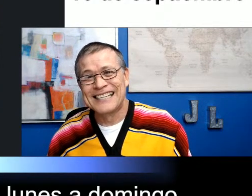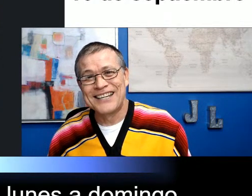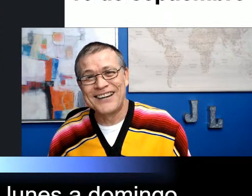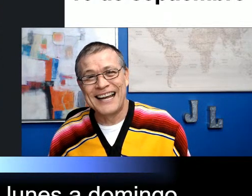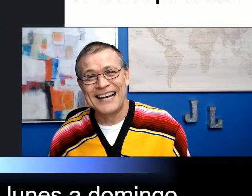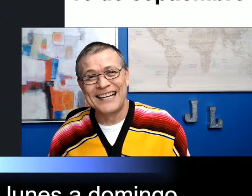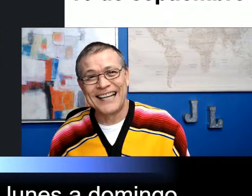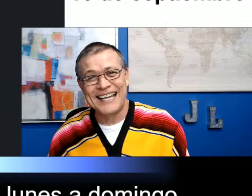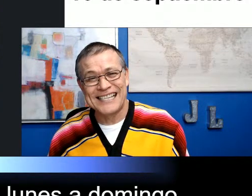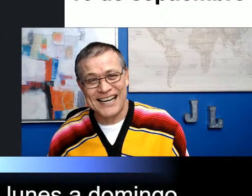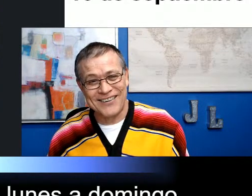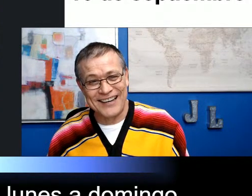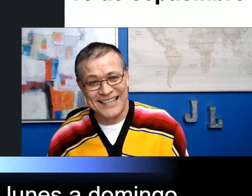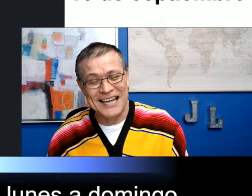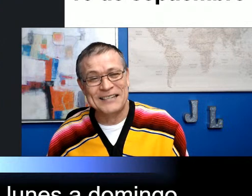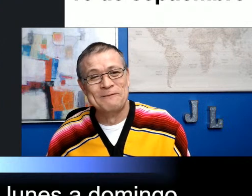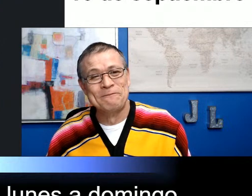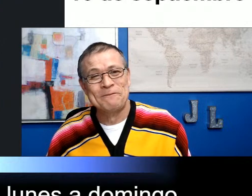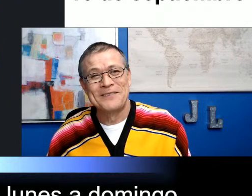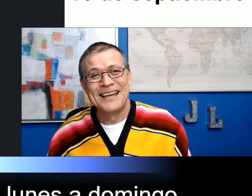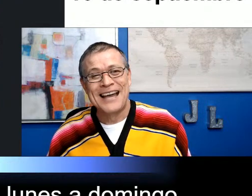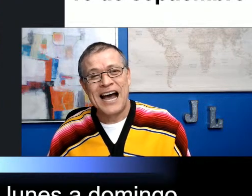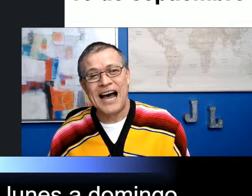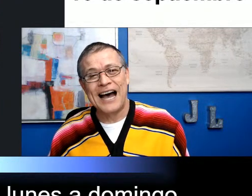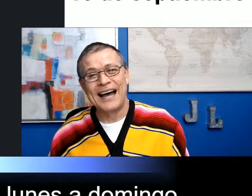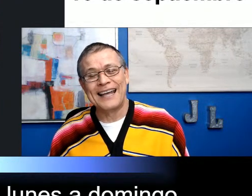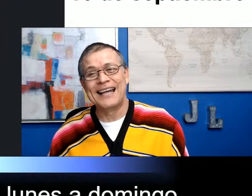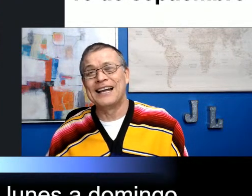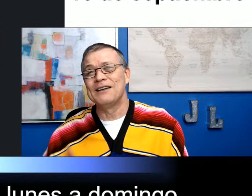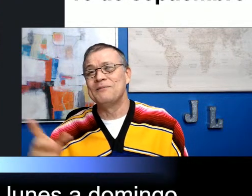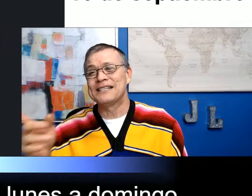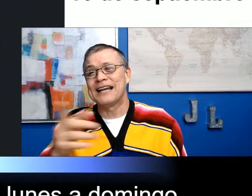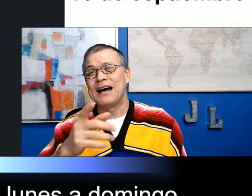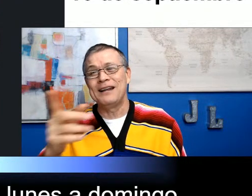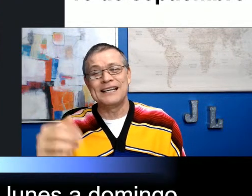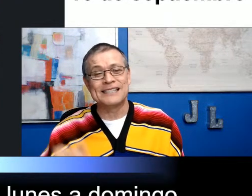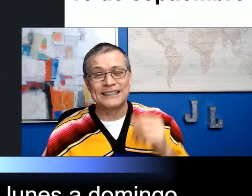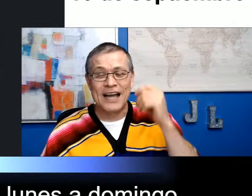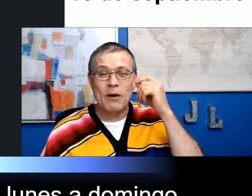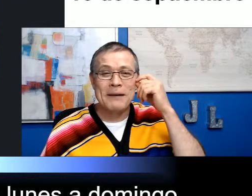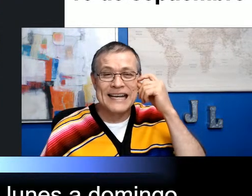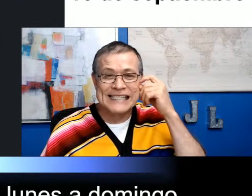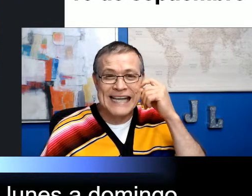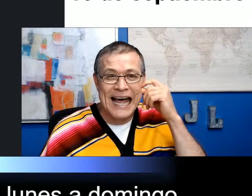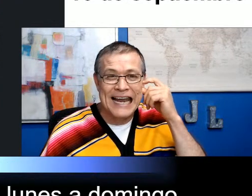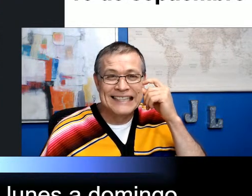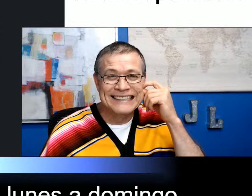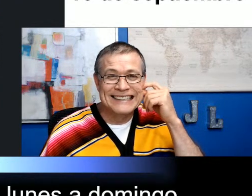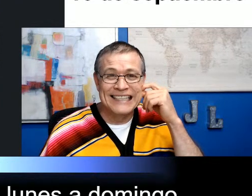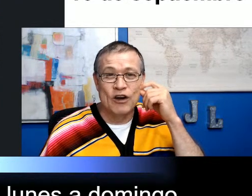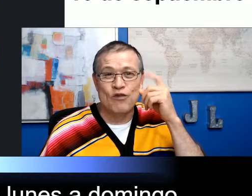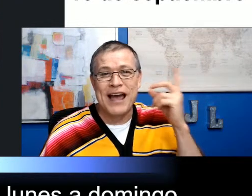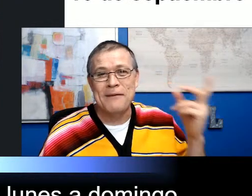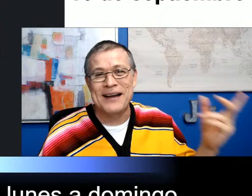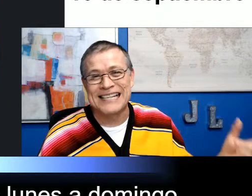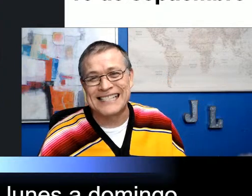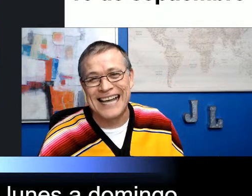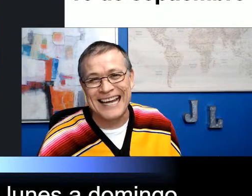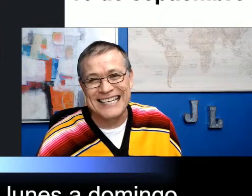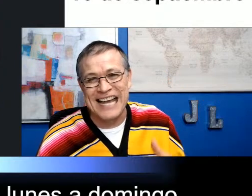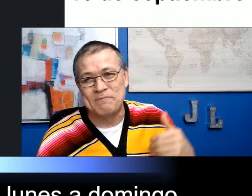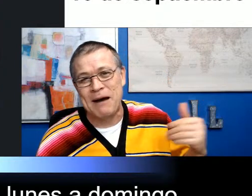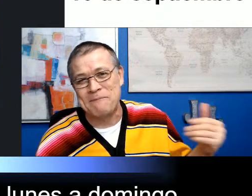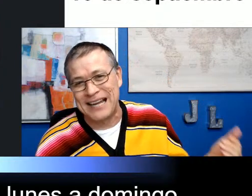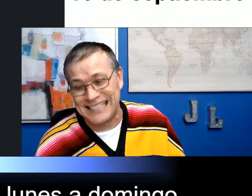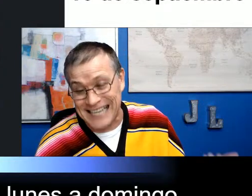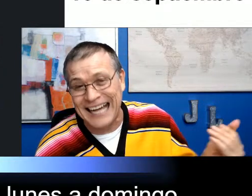La señora Lili Téllez, ¿se acuerdan? Ah, el miserable de Santiago Abascal sí lo fue a abrazar